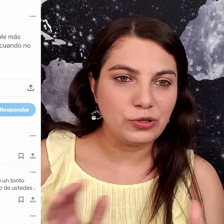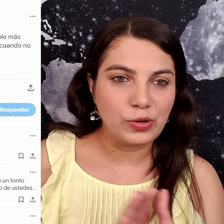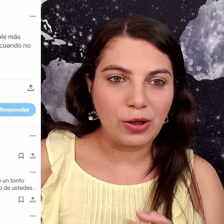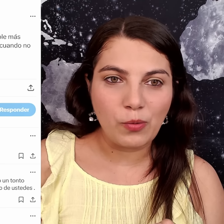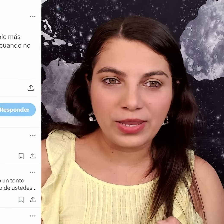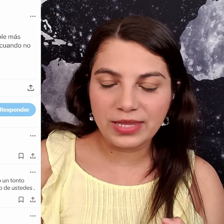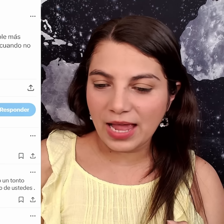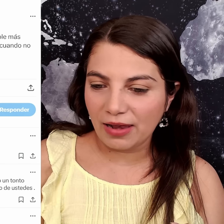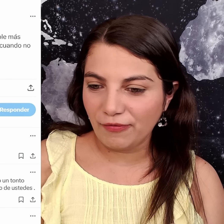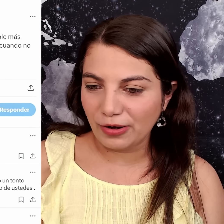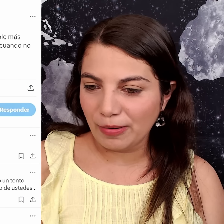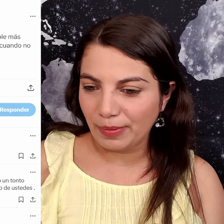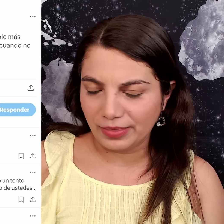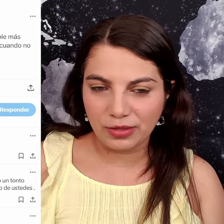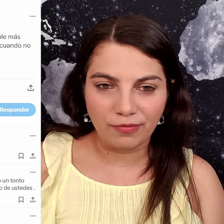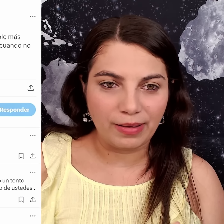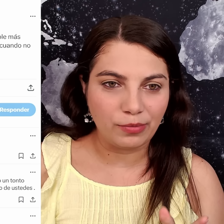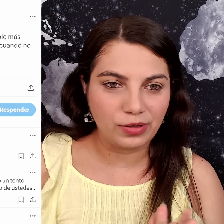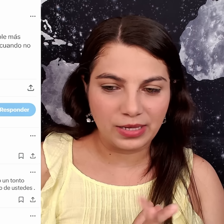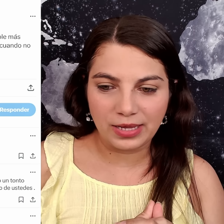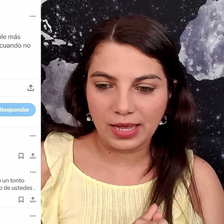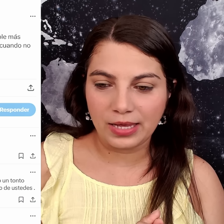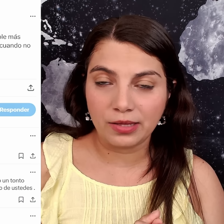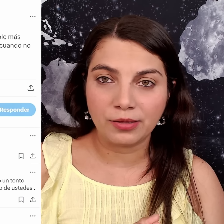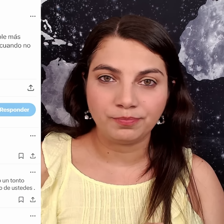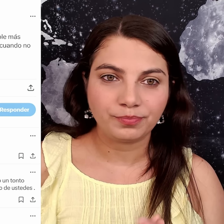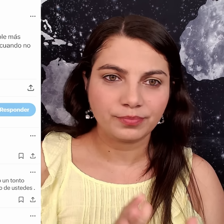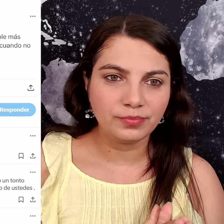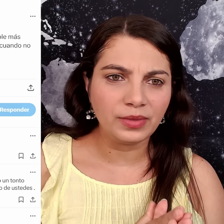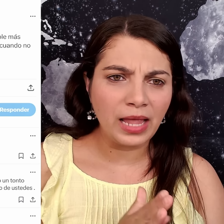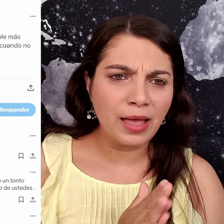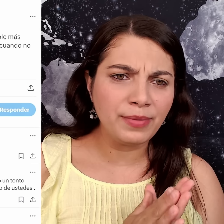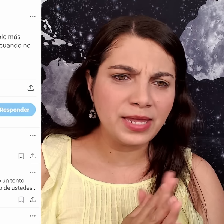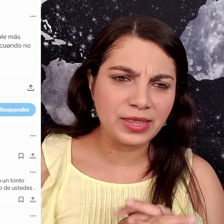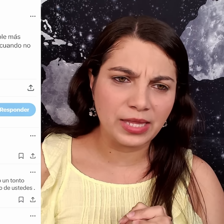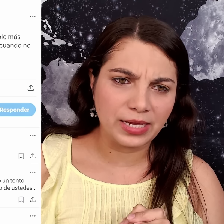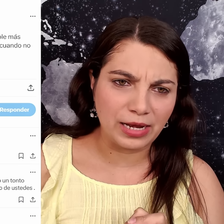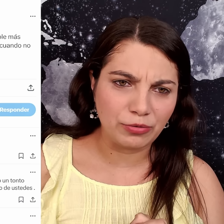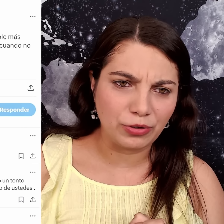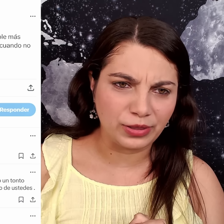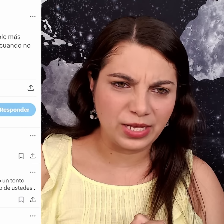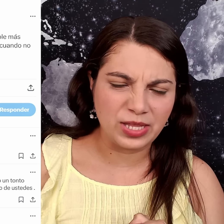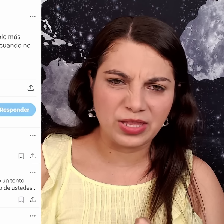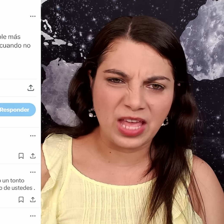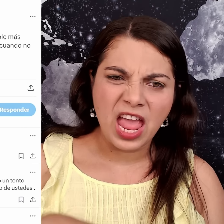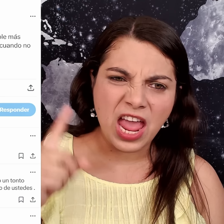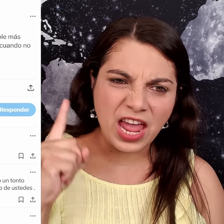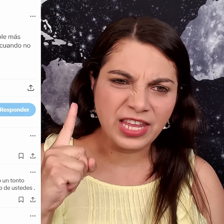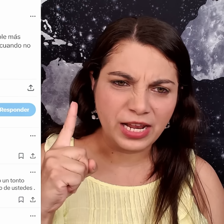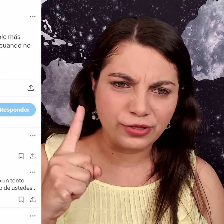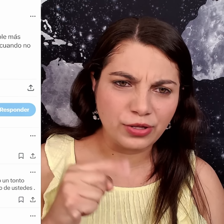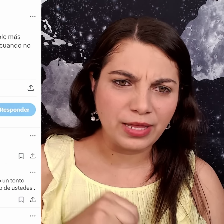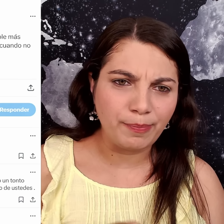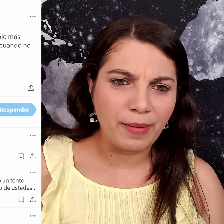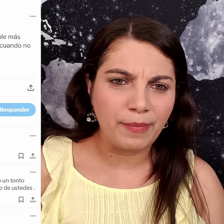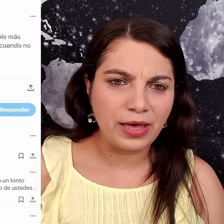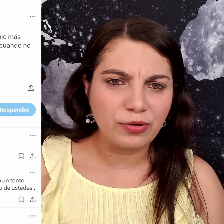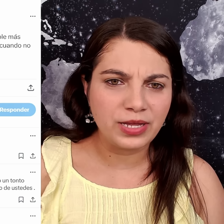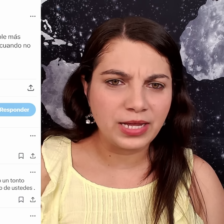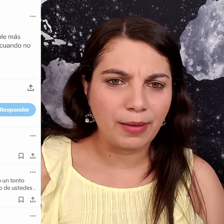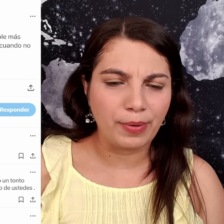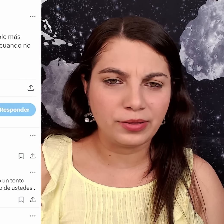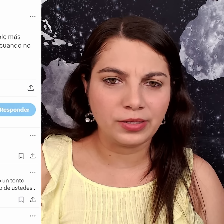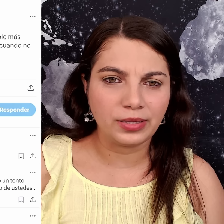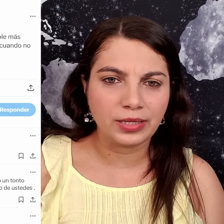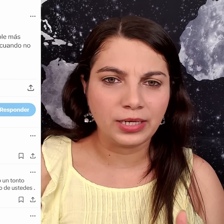la señora Wendy Alfaro del partido Vamos. Ella es amiguita de Claudio Ortiz y dice: generación de